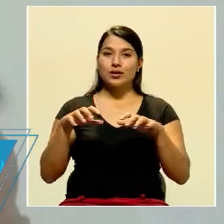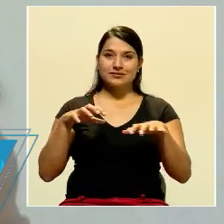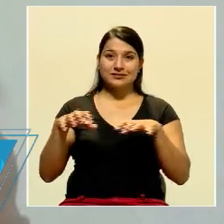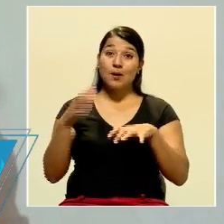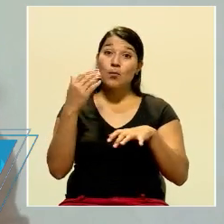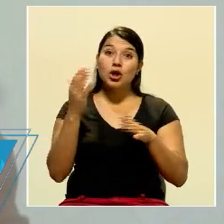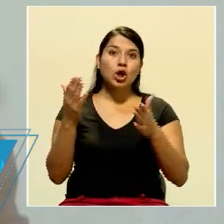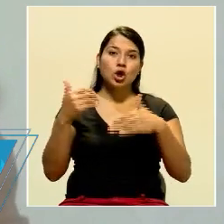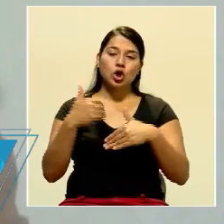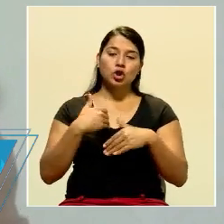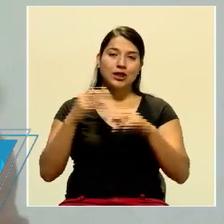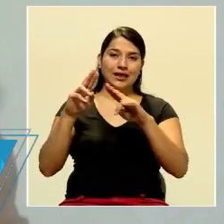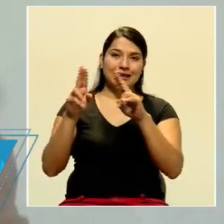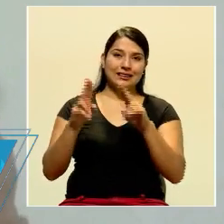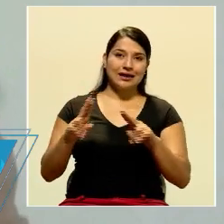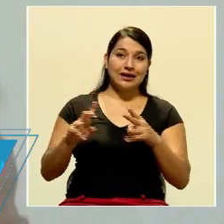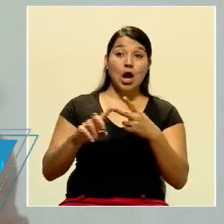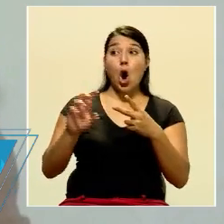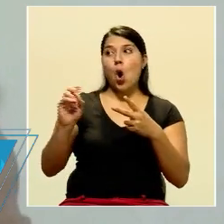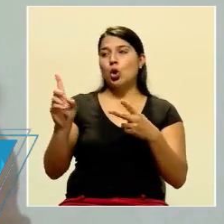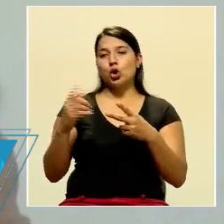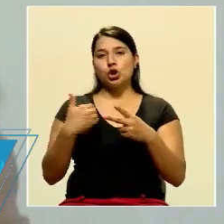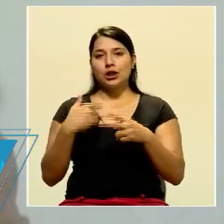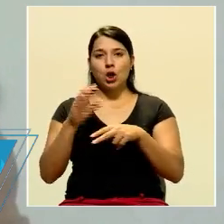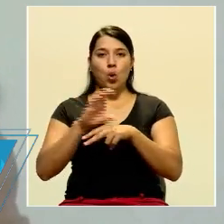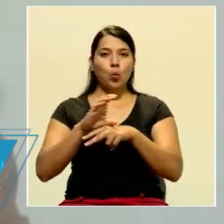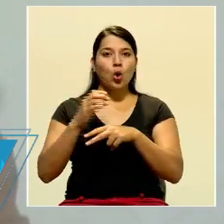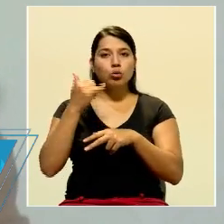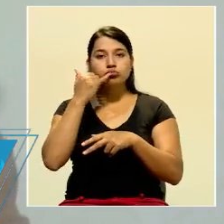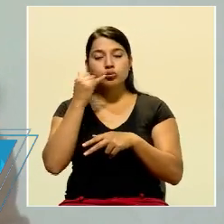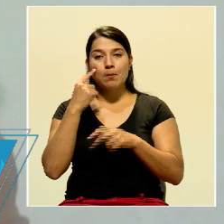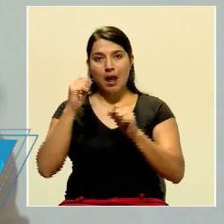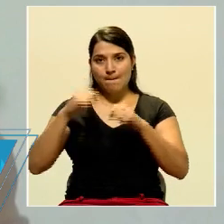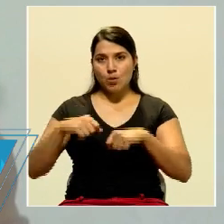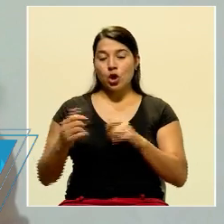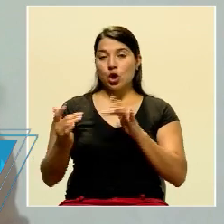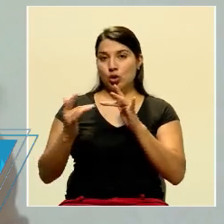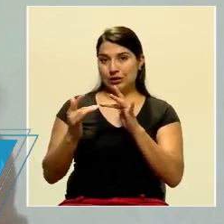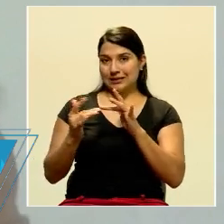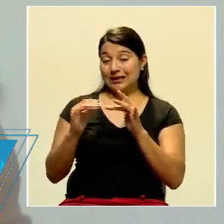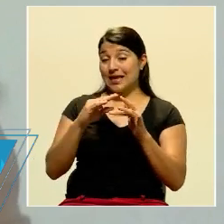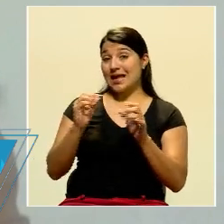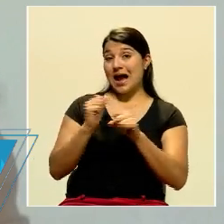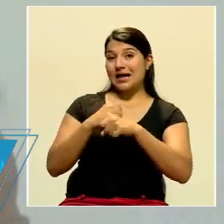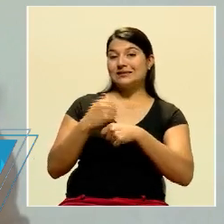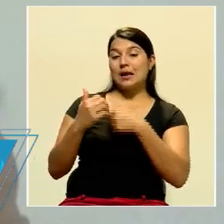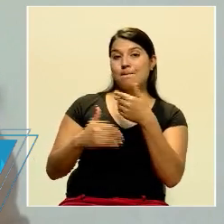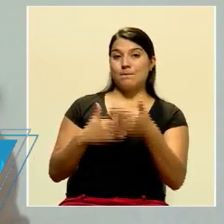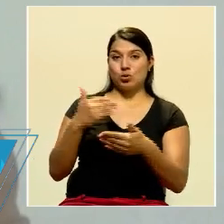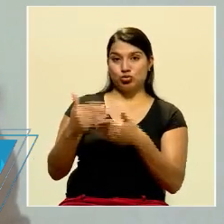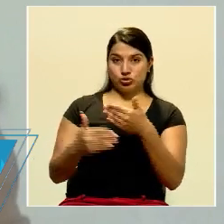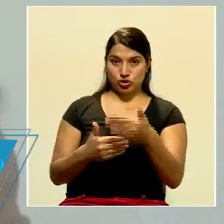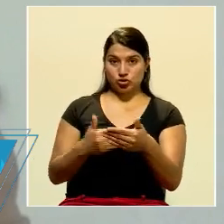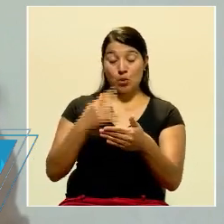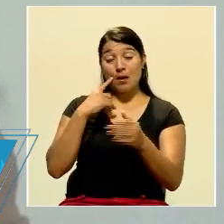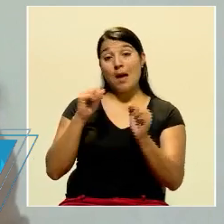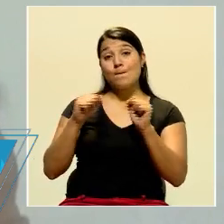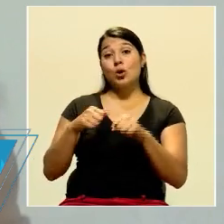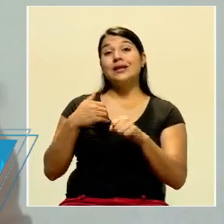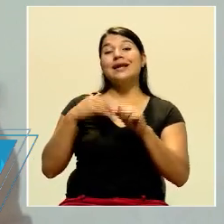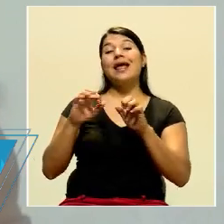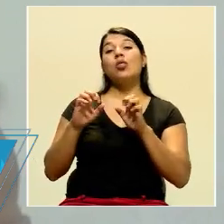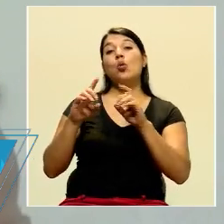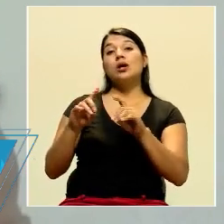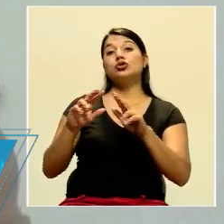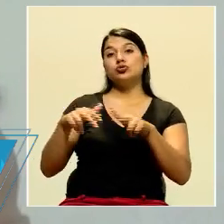falta de conectividad o falta de equipos para poder hacer ese proceso de llevar una educación